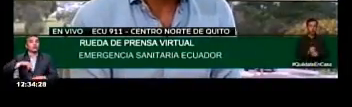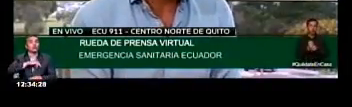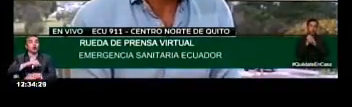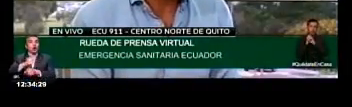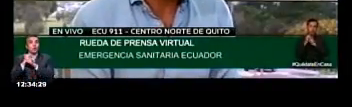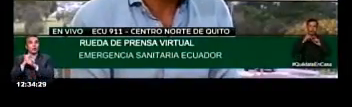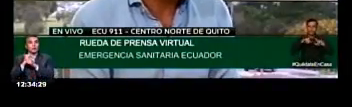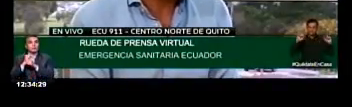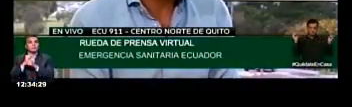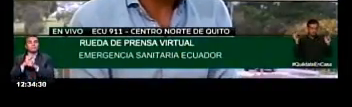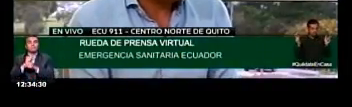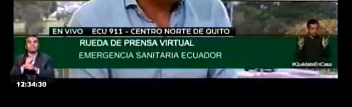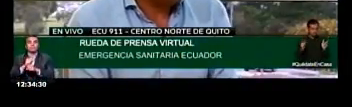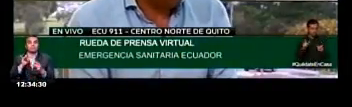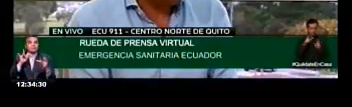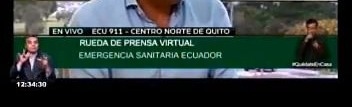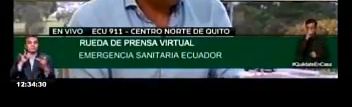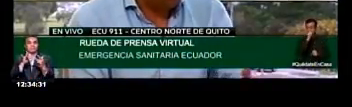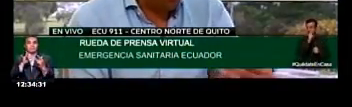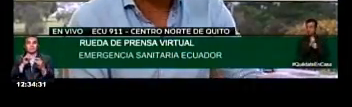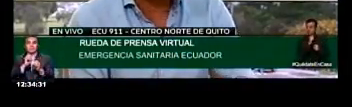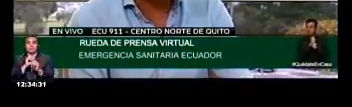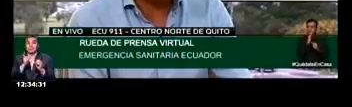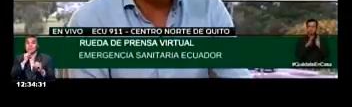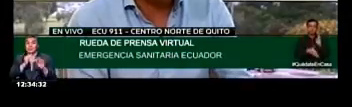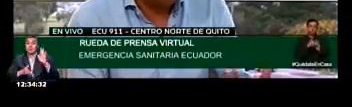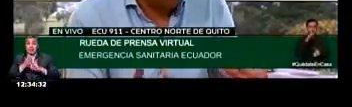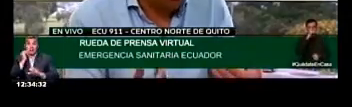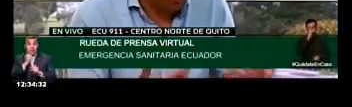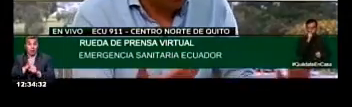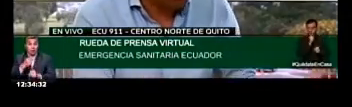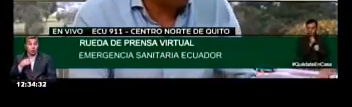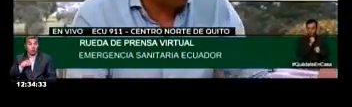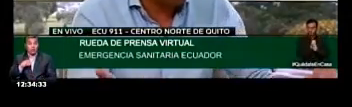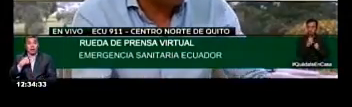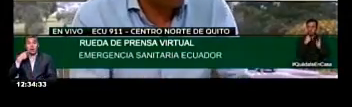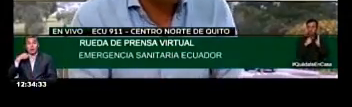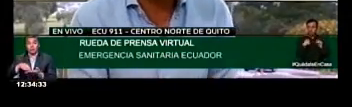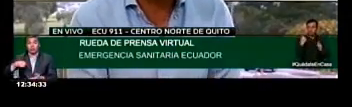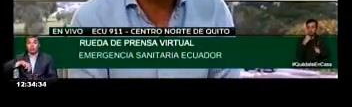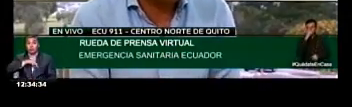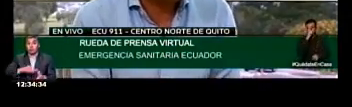de reducir al mínimo quienes tenemos que ir a trabajar, quienes, como el caso nuestro,